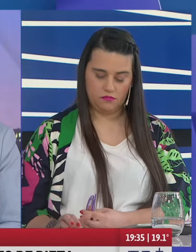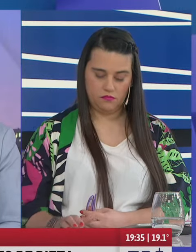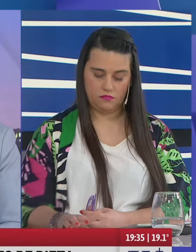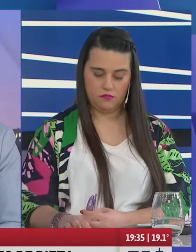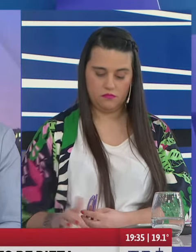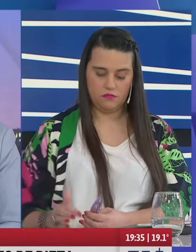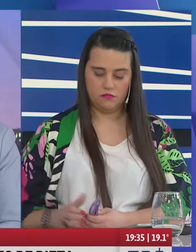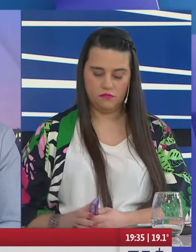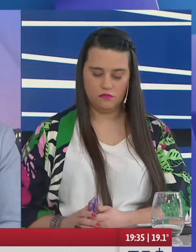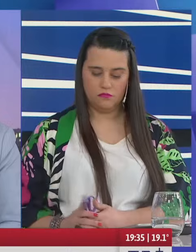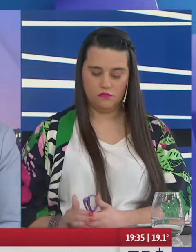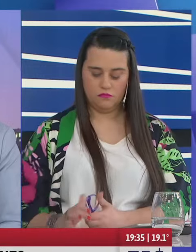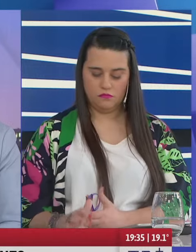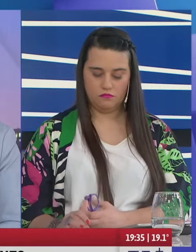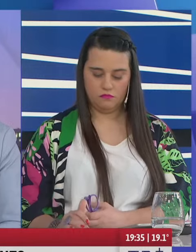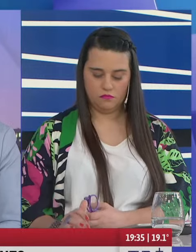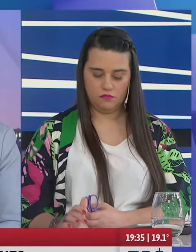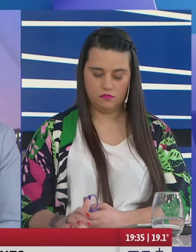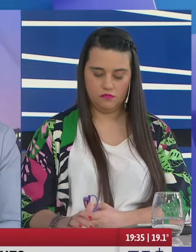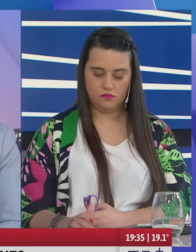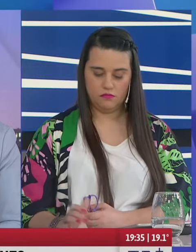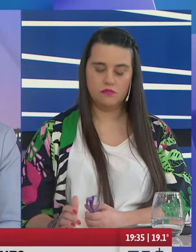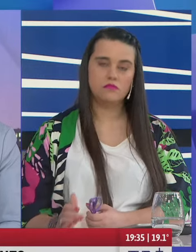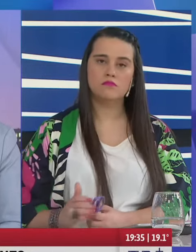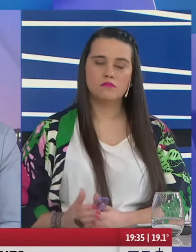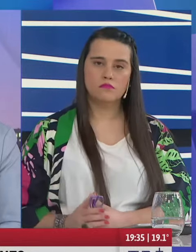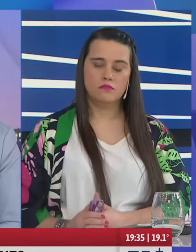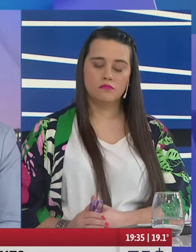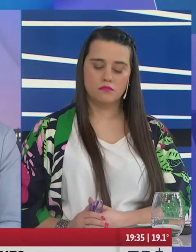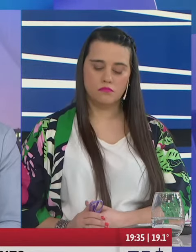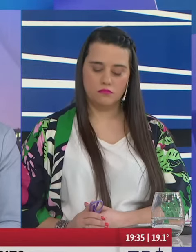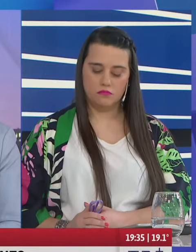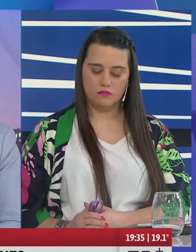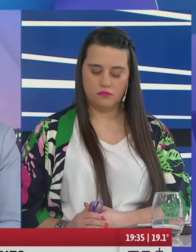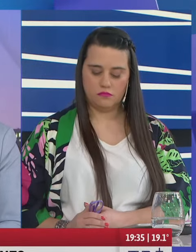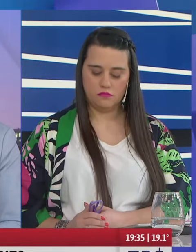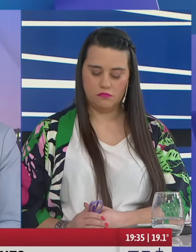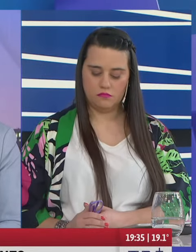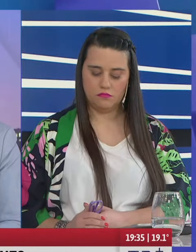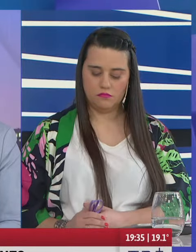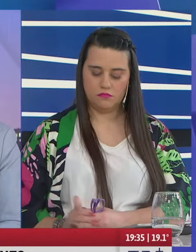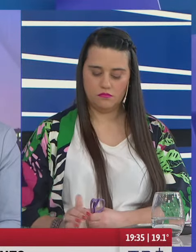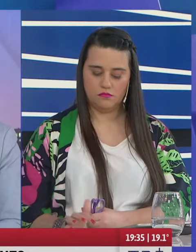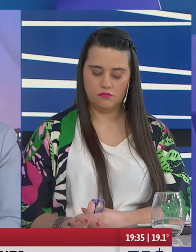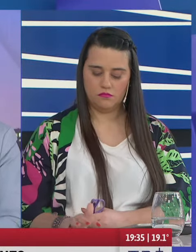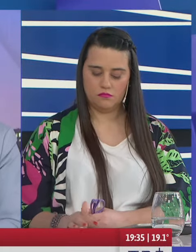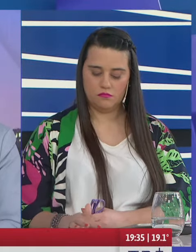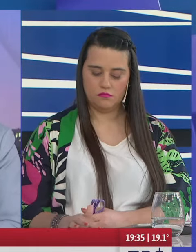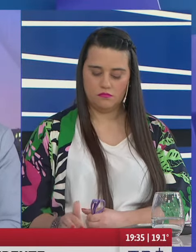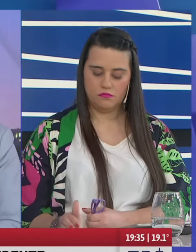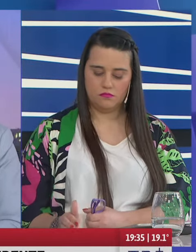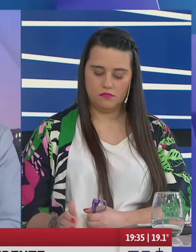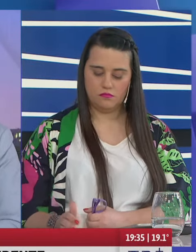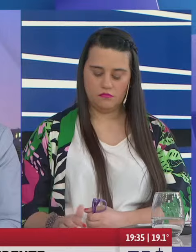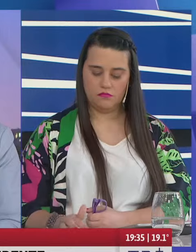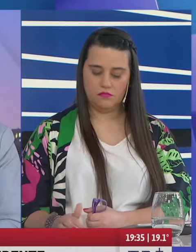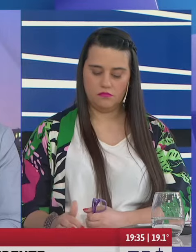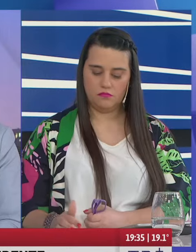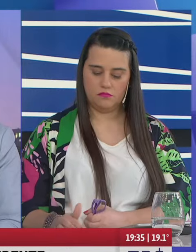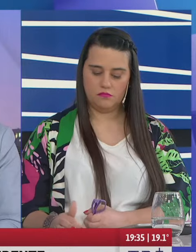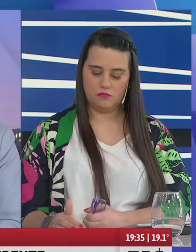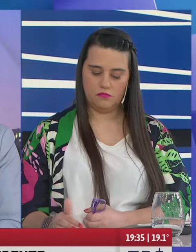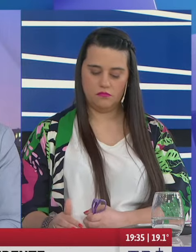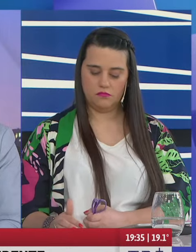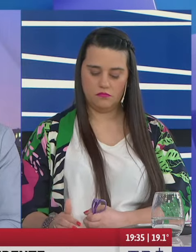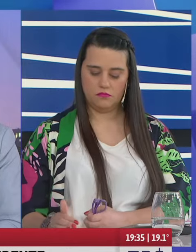esos salarios. No los, o sea, no se autodeterminan el salario aquellos que están en esas empresas, sino que incluso, o en